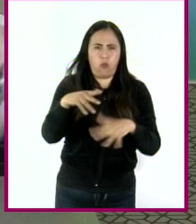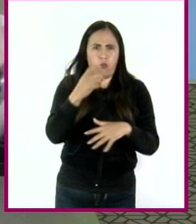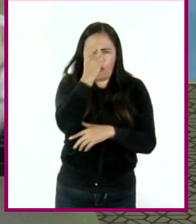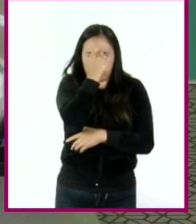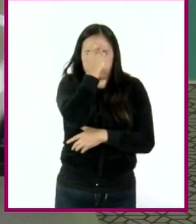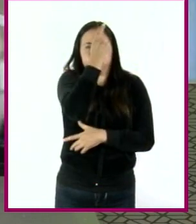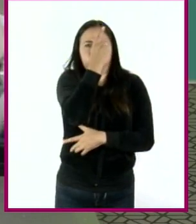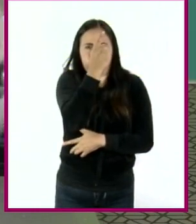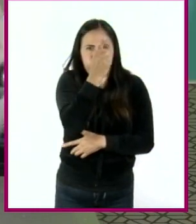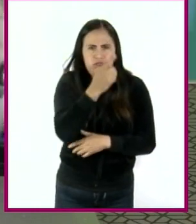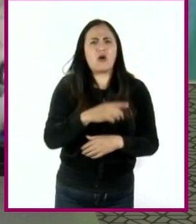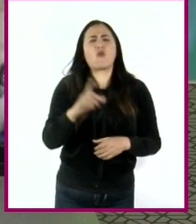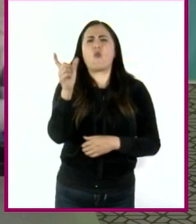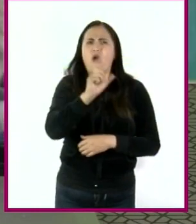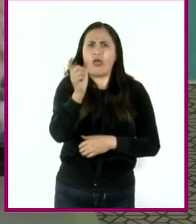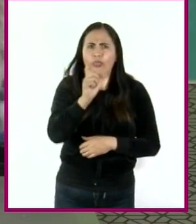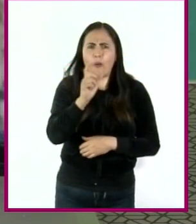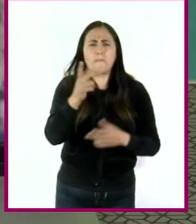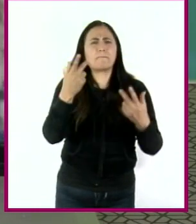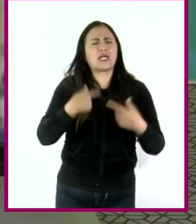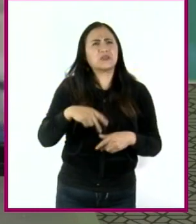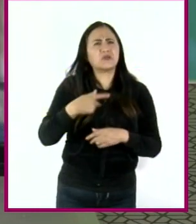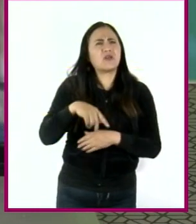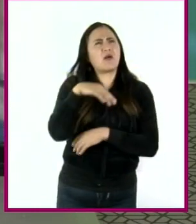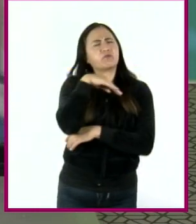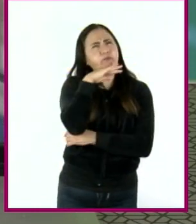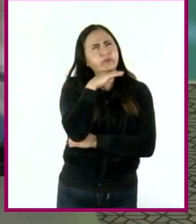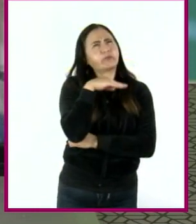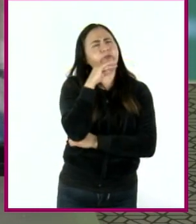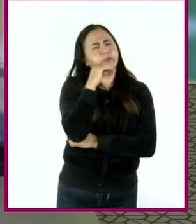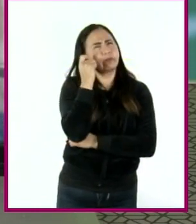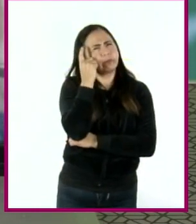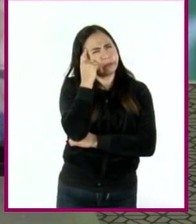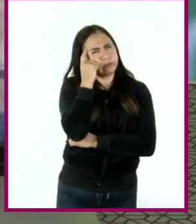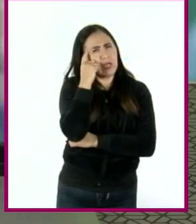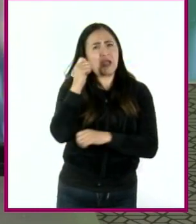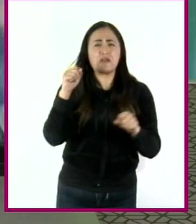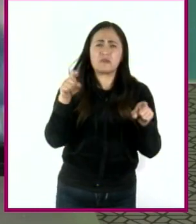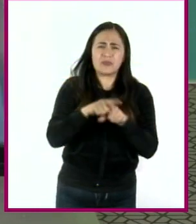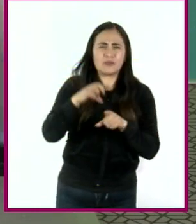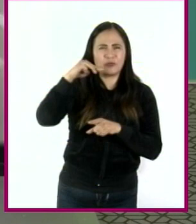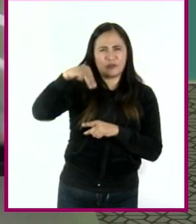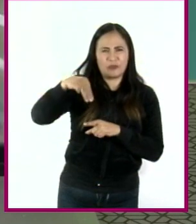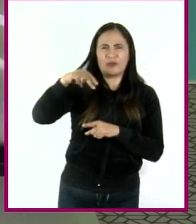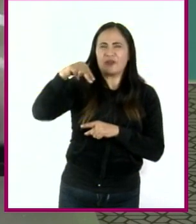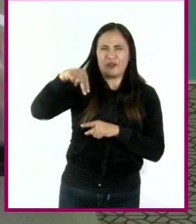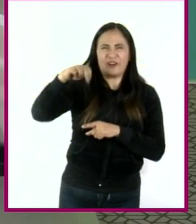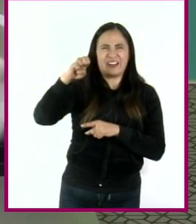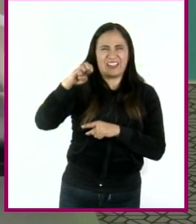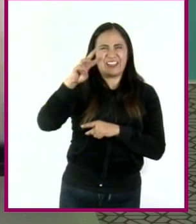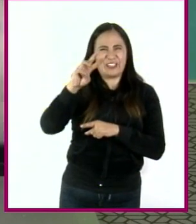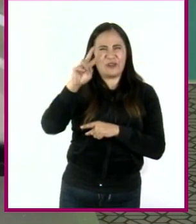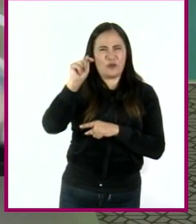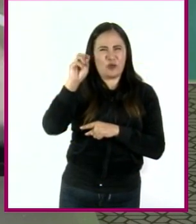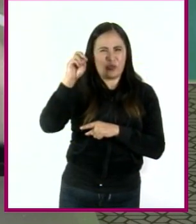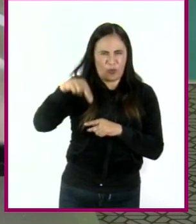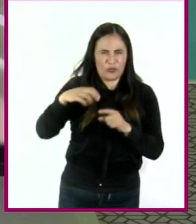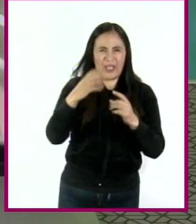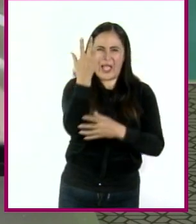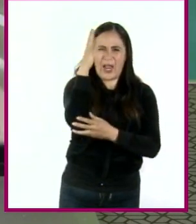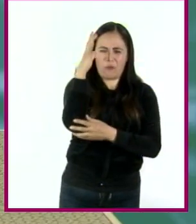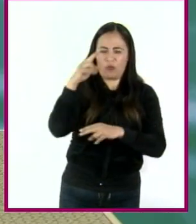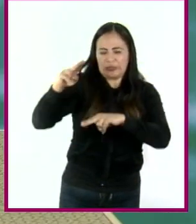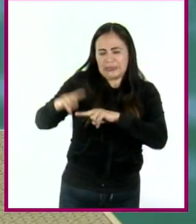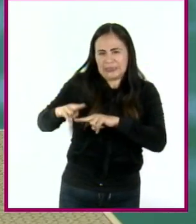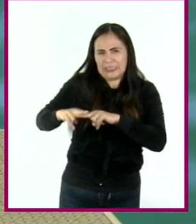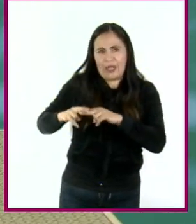se hicieron cuando la persona estaba divagando, desde que Newton estaba acostado en el árbol y vio caer la manzana. Pero como ese hay